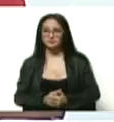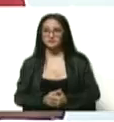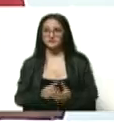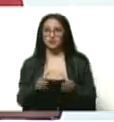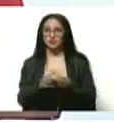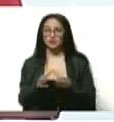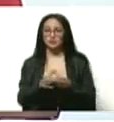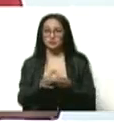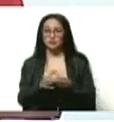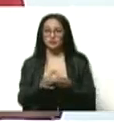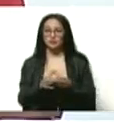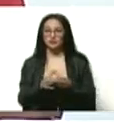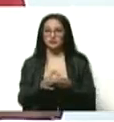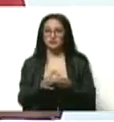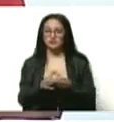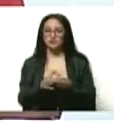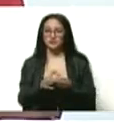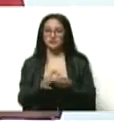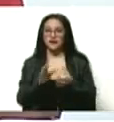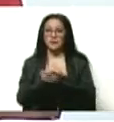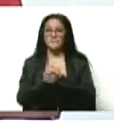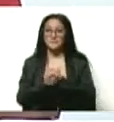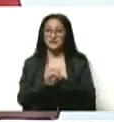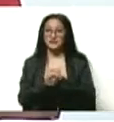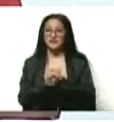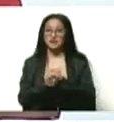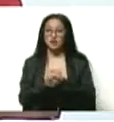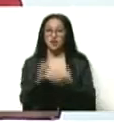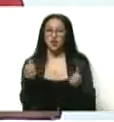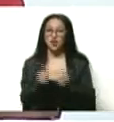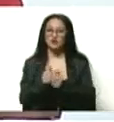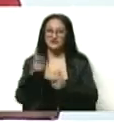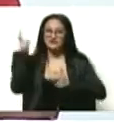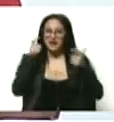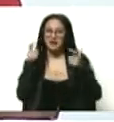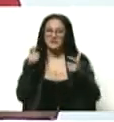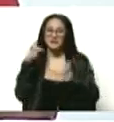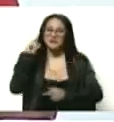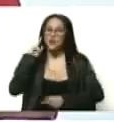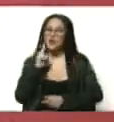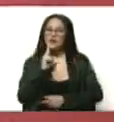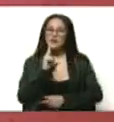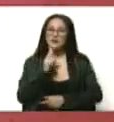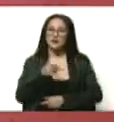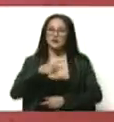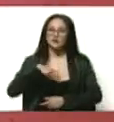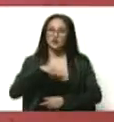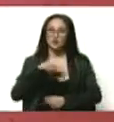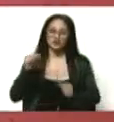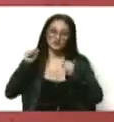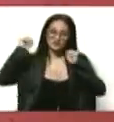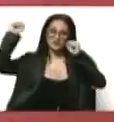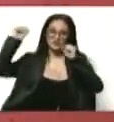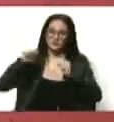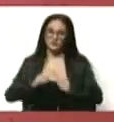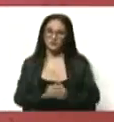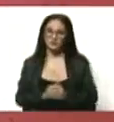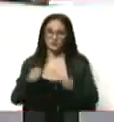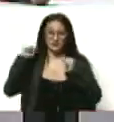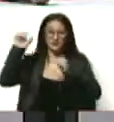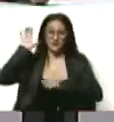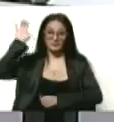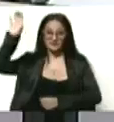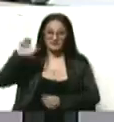militantes, simpatizantes y amigos. Con Chávez y Bolívar nosotros venceremos. ¡Que viva la